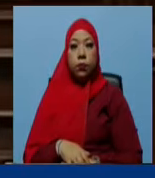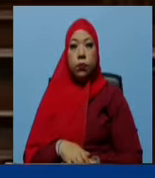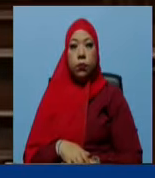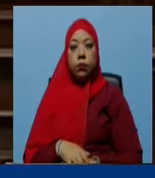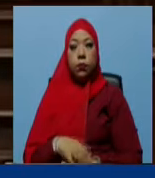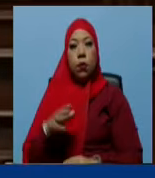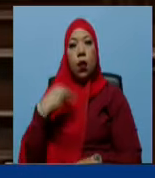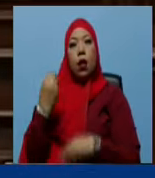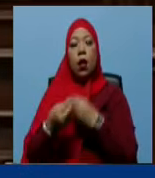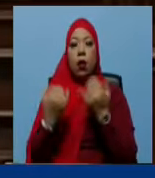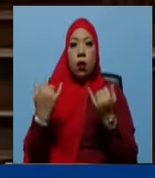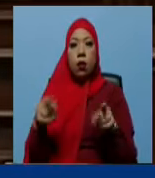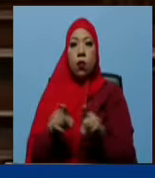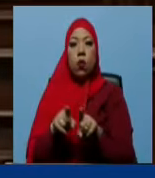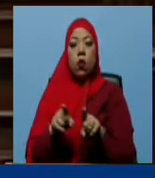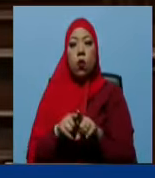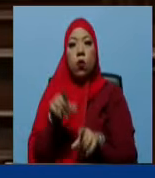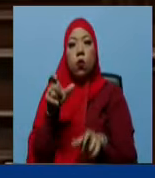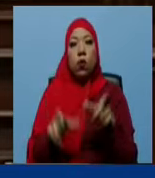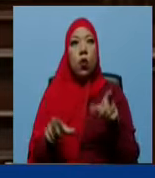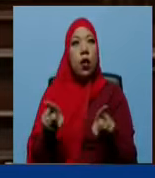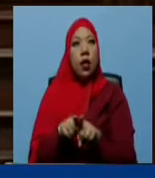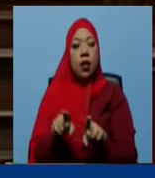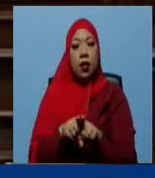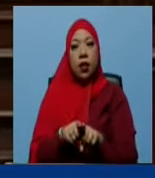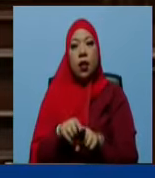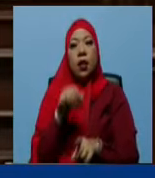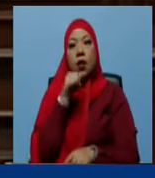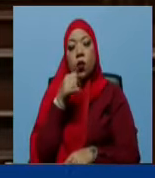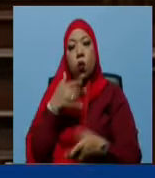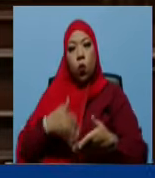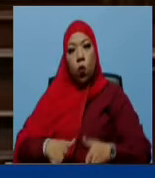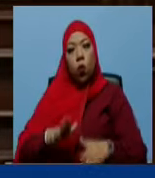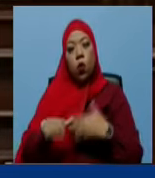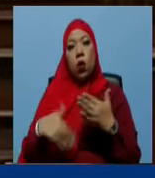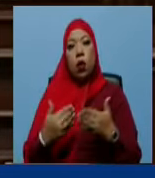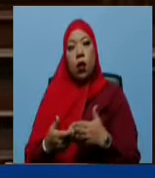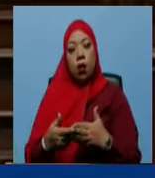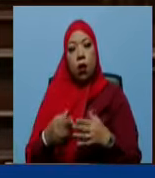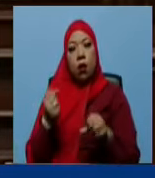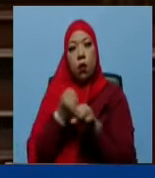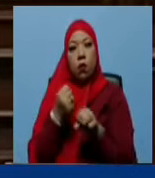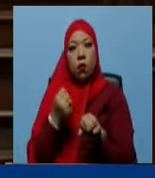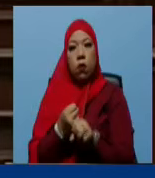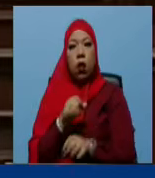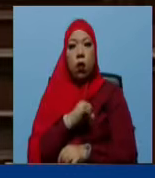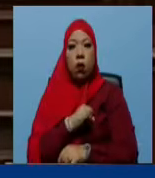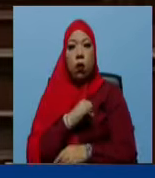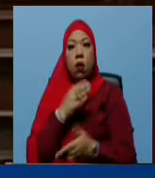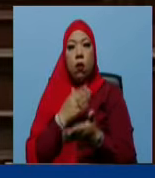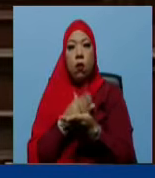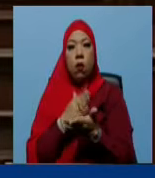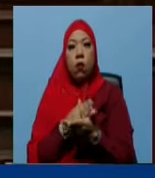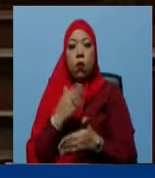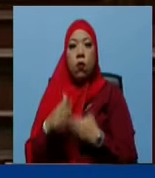Ustedes pudieron ver cómo fue la fragua en que nació nuestras raíces, nuestra ideología,